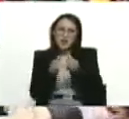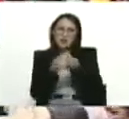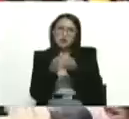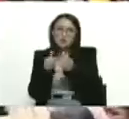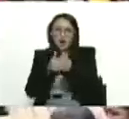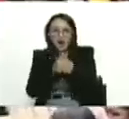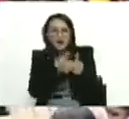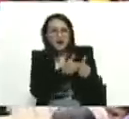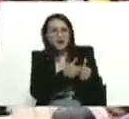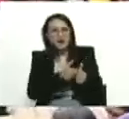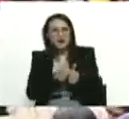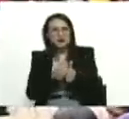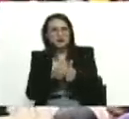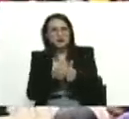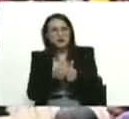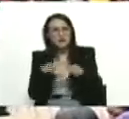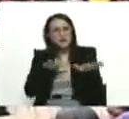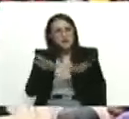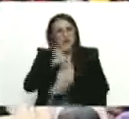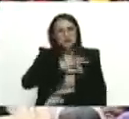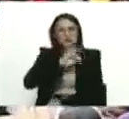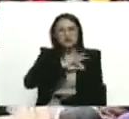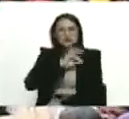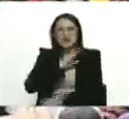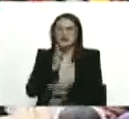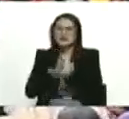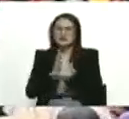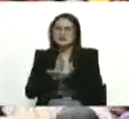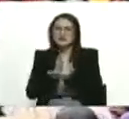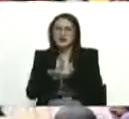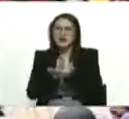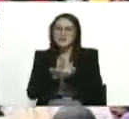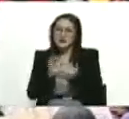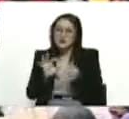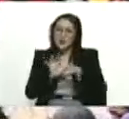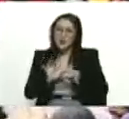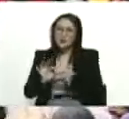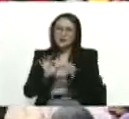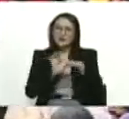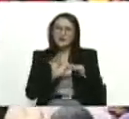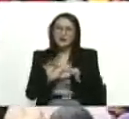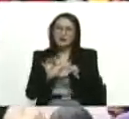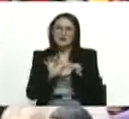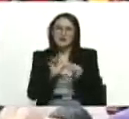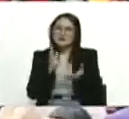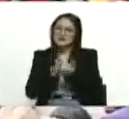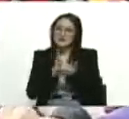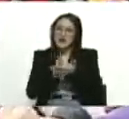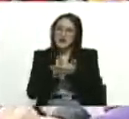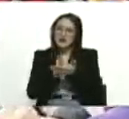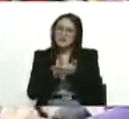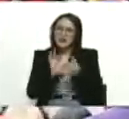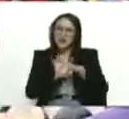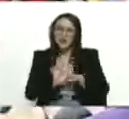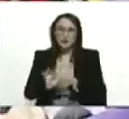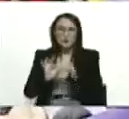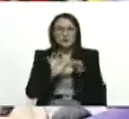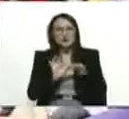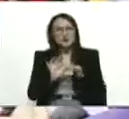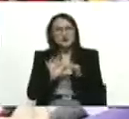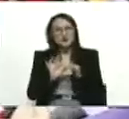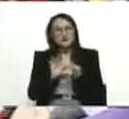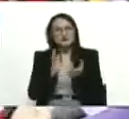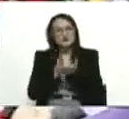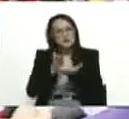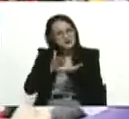aliados, con los movimientos sociales, siempre en función de la unidad. Siempre en función de la unidad. Siempre